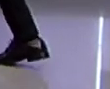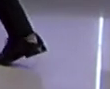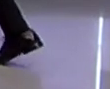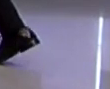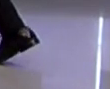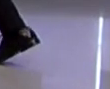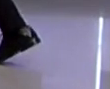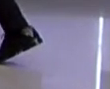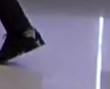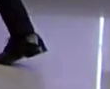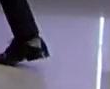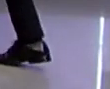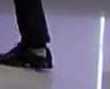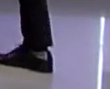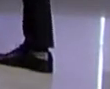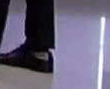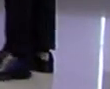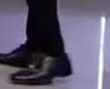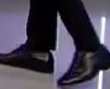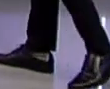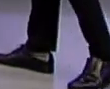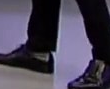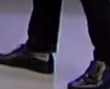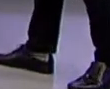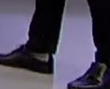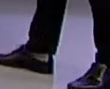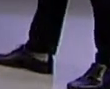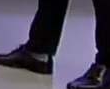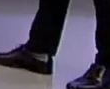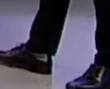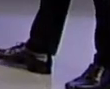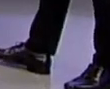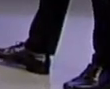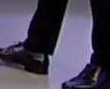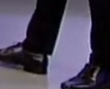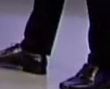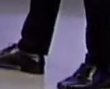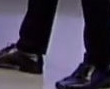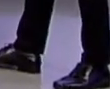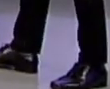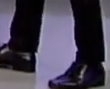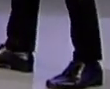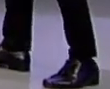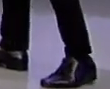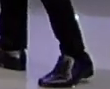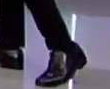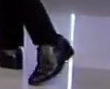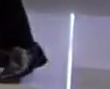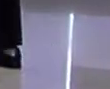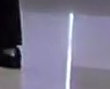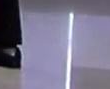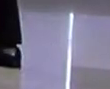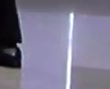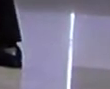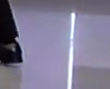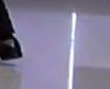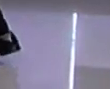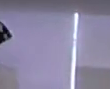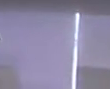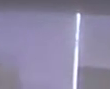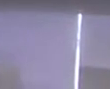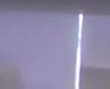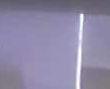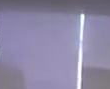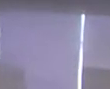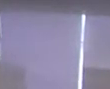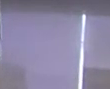sus hogares o van a trabajar también. Y un cielo casi, bueno, todo nublado básicamente allí en la Villa de Merlo también, como aquí en la ciudad de San